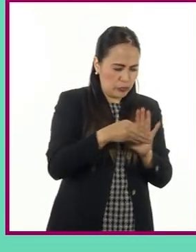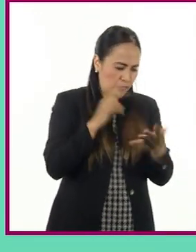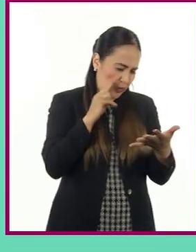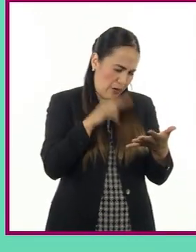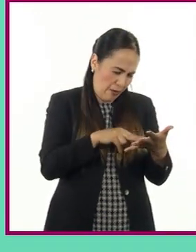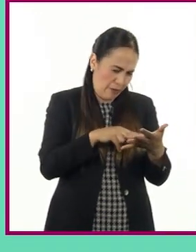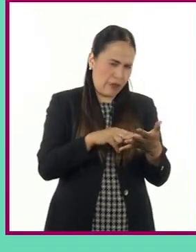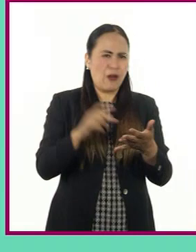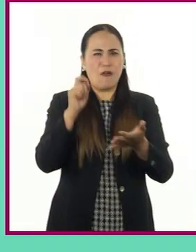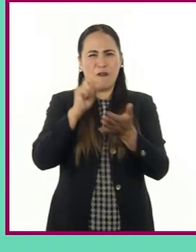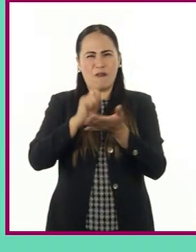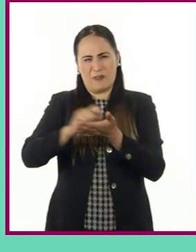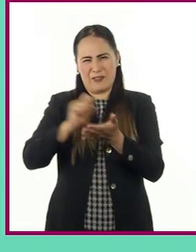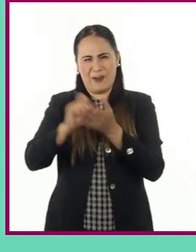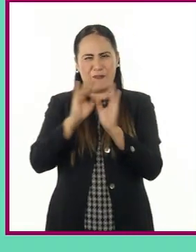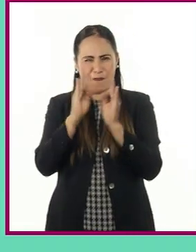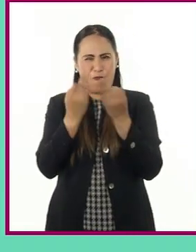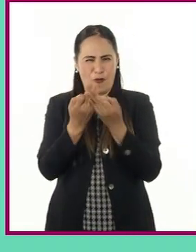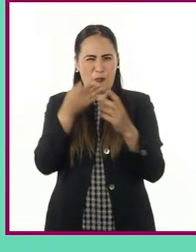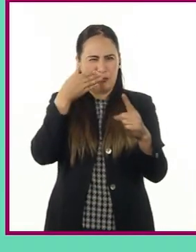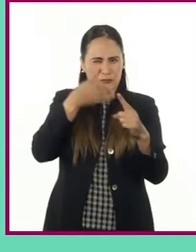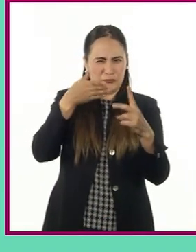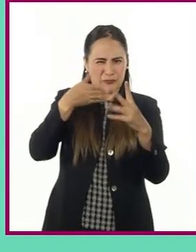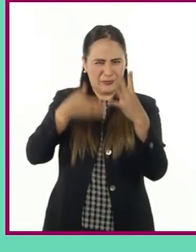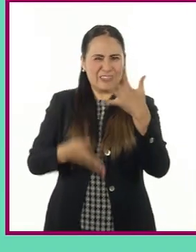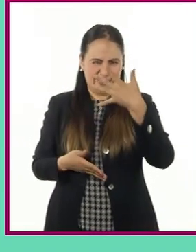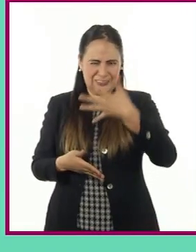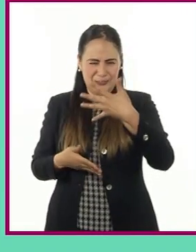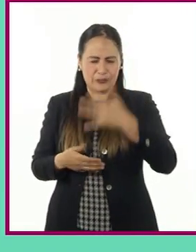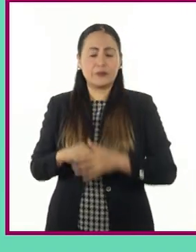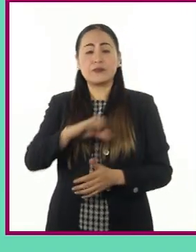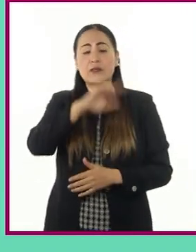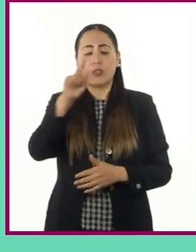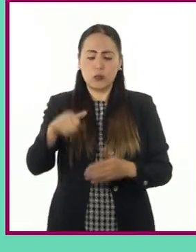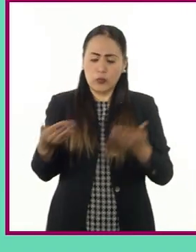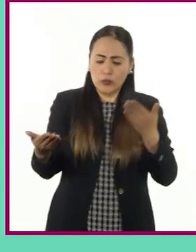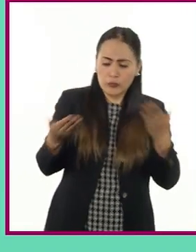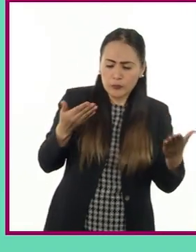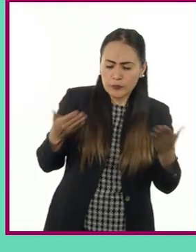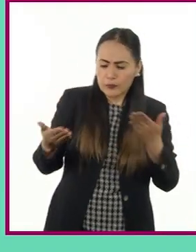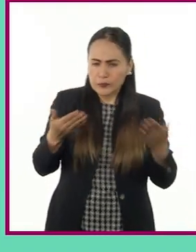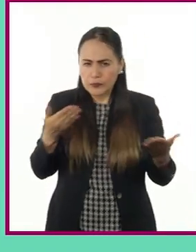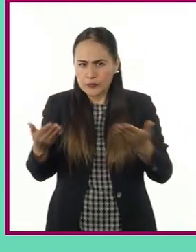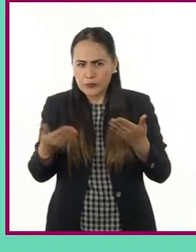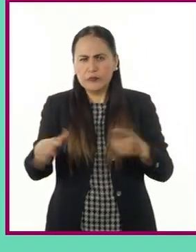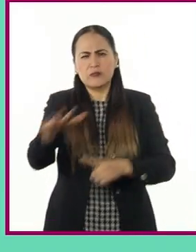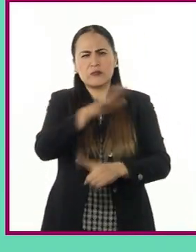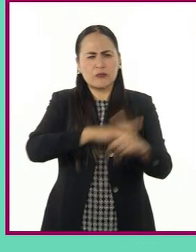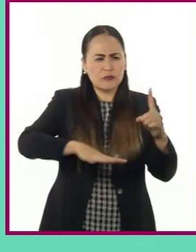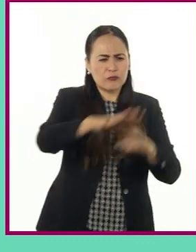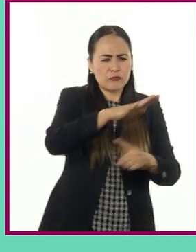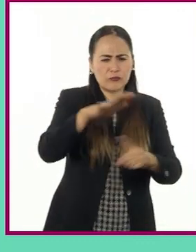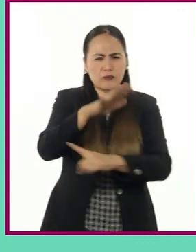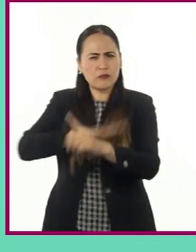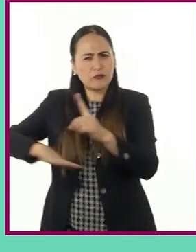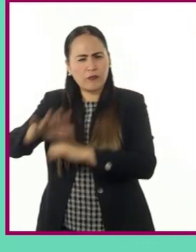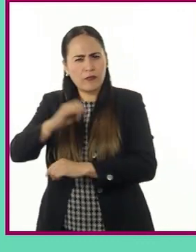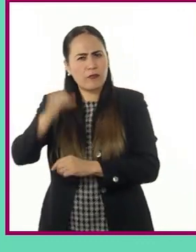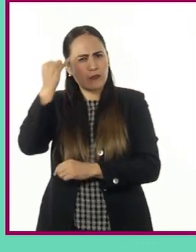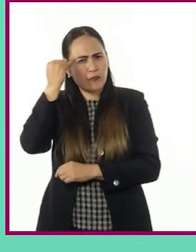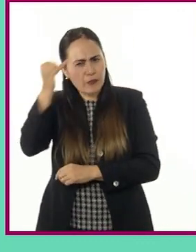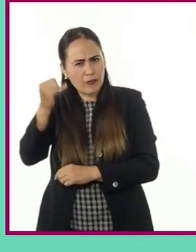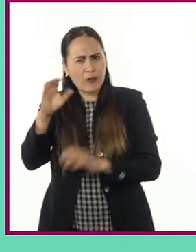figuras retóricas. Después, comparen los poemas e identifiquen la influencia que tiene el autor o